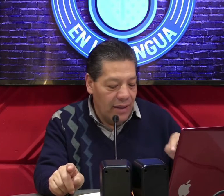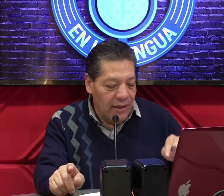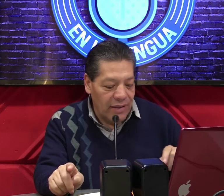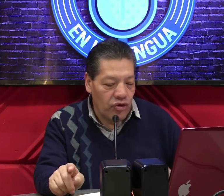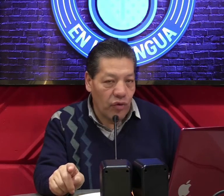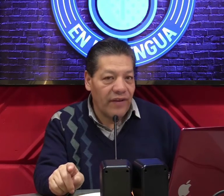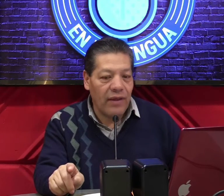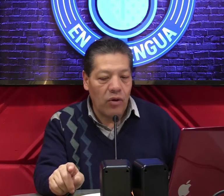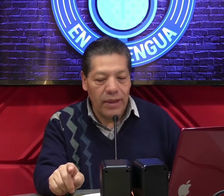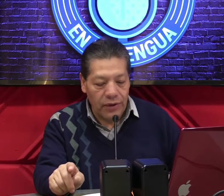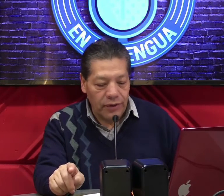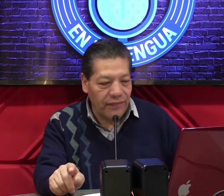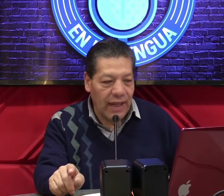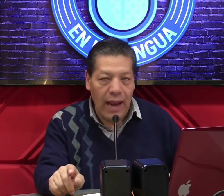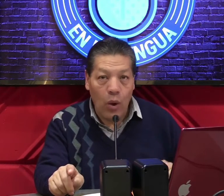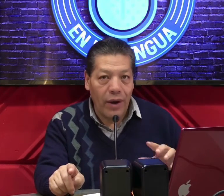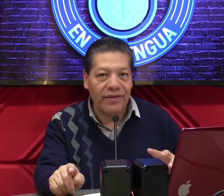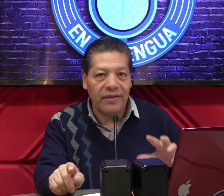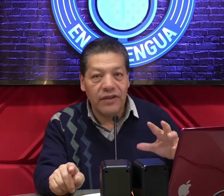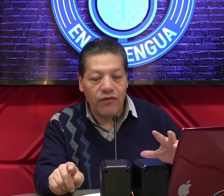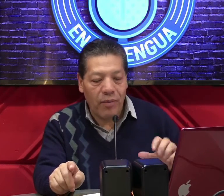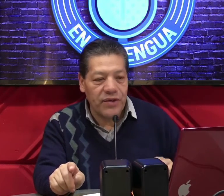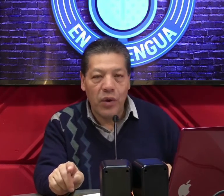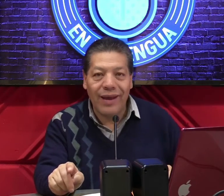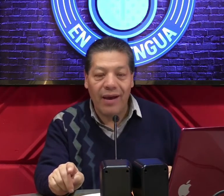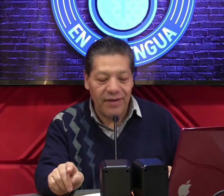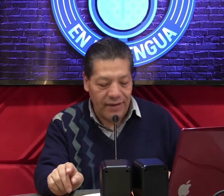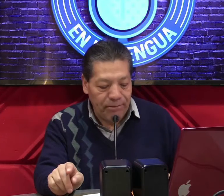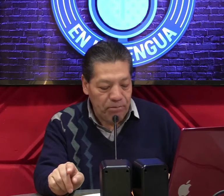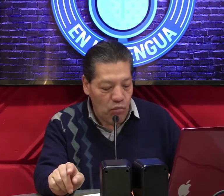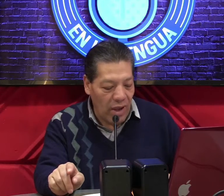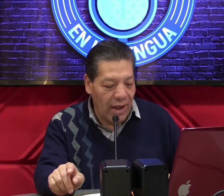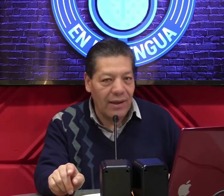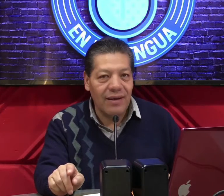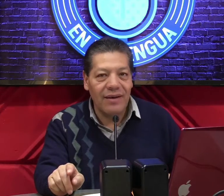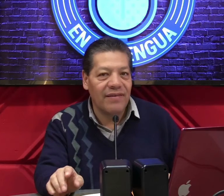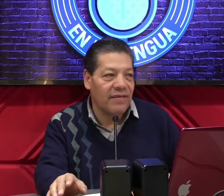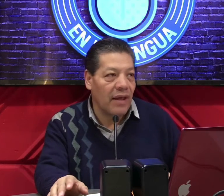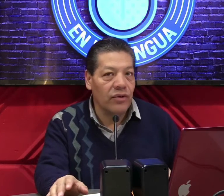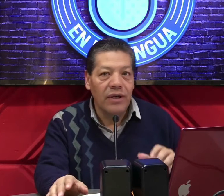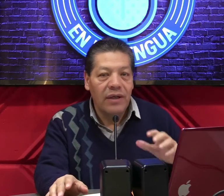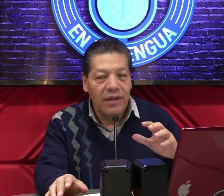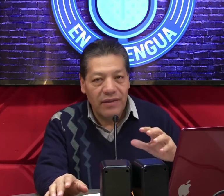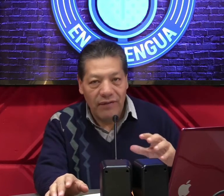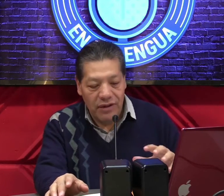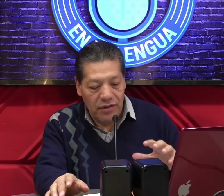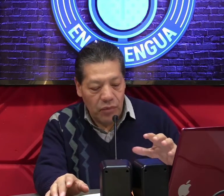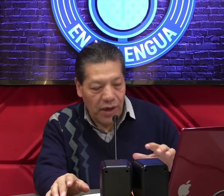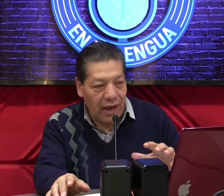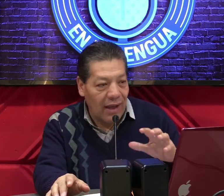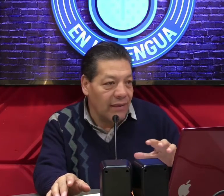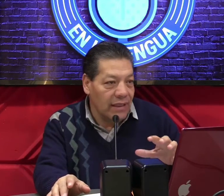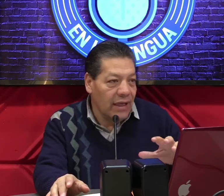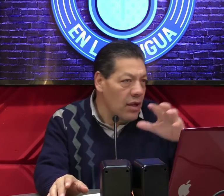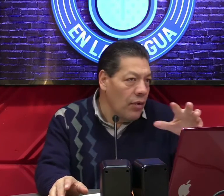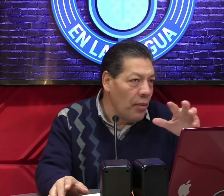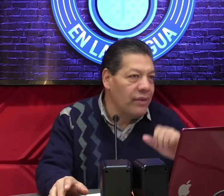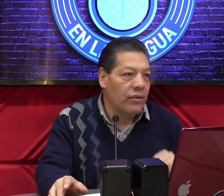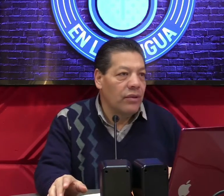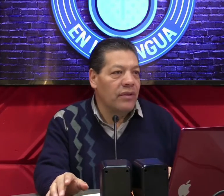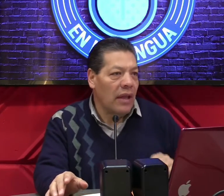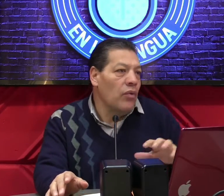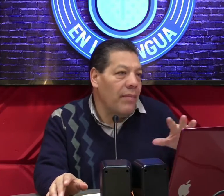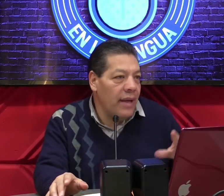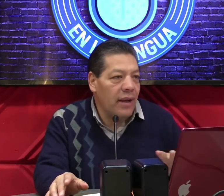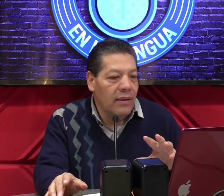primera dentro de este gobierno de la Cuarta Transformación que encabeza el licenciado David Monreal Ávila. Y llegó el